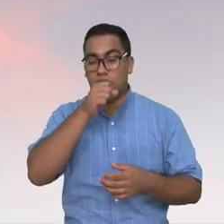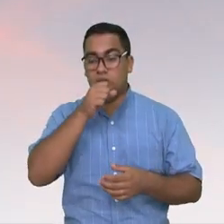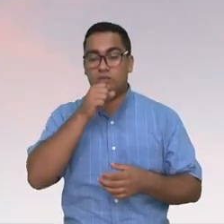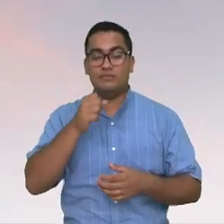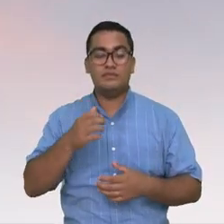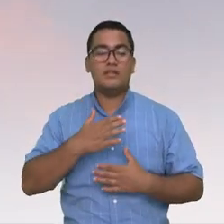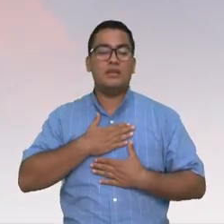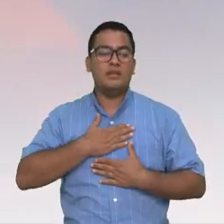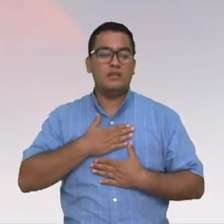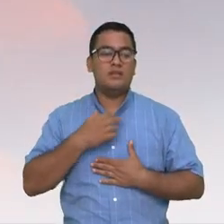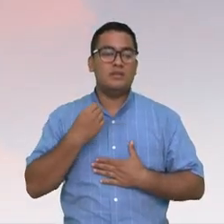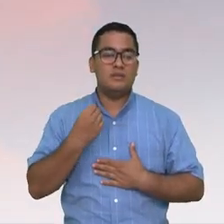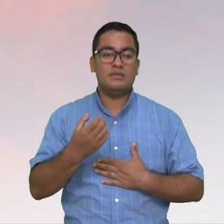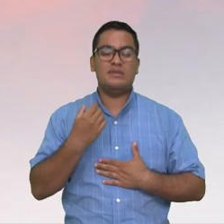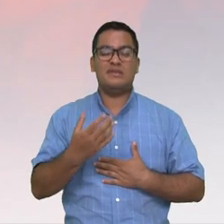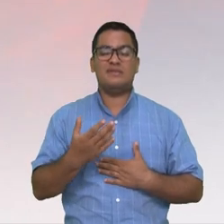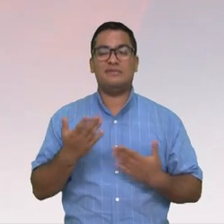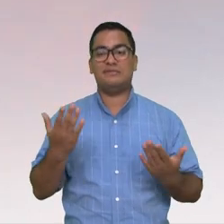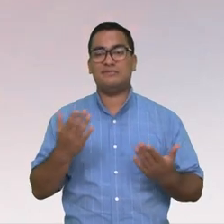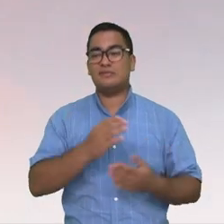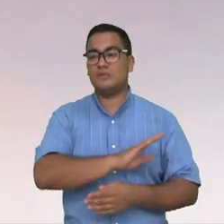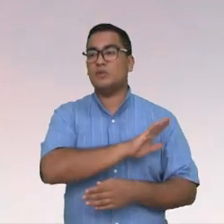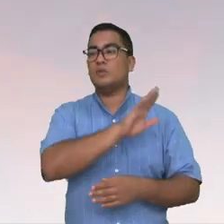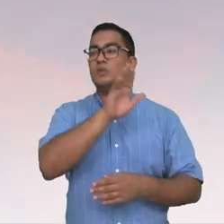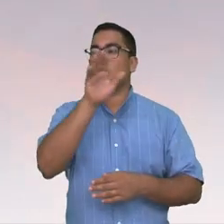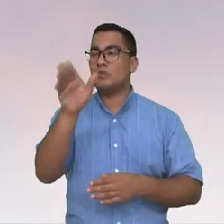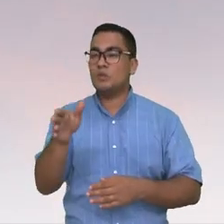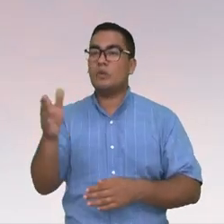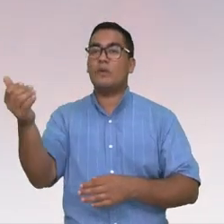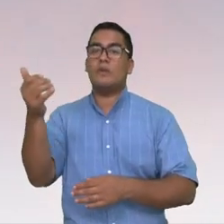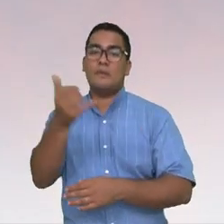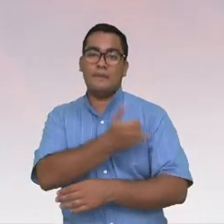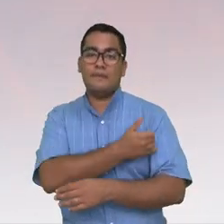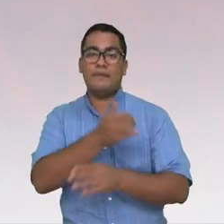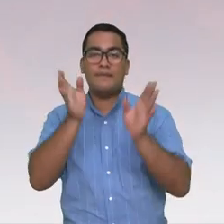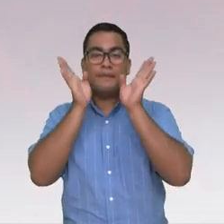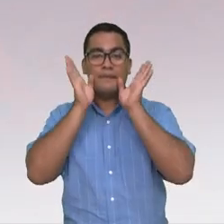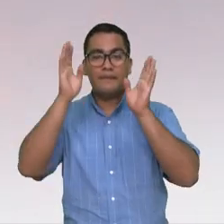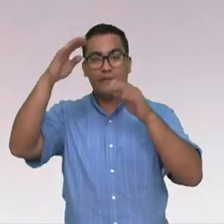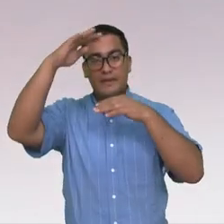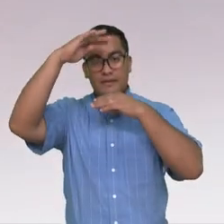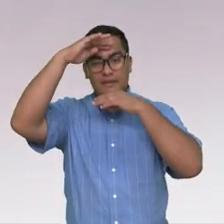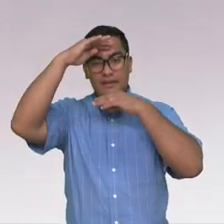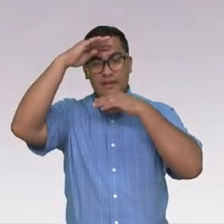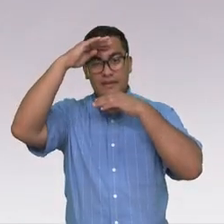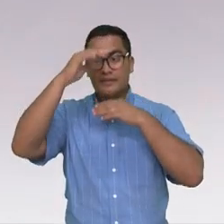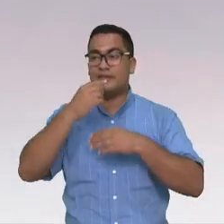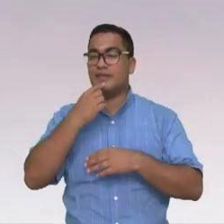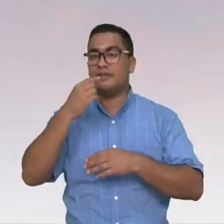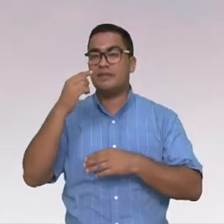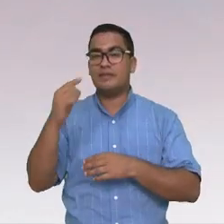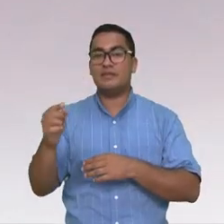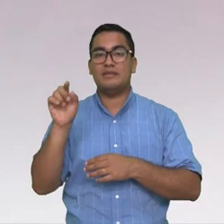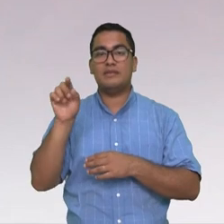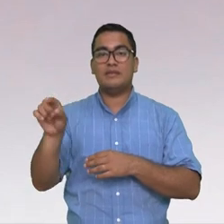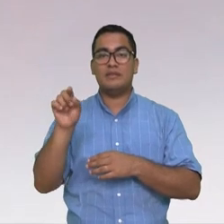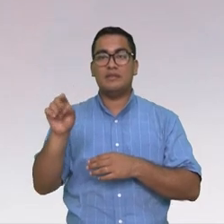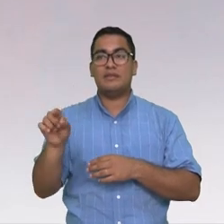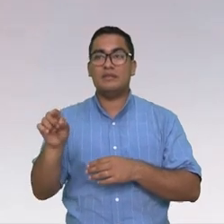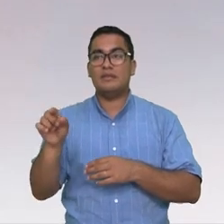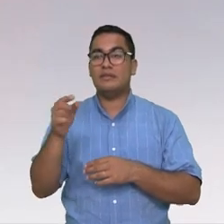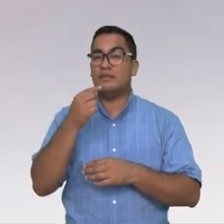en el pecho, por lo que acudió a consulta privada y fue ingresado. Se